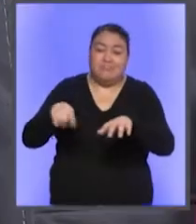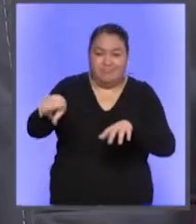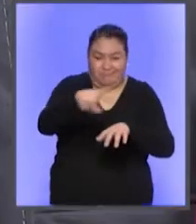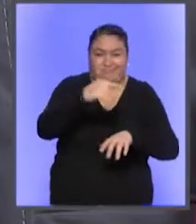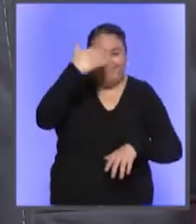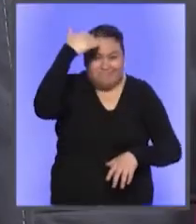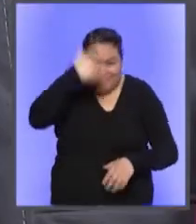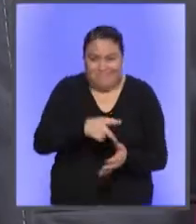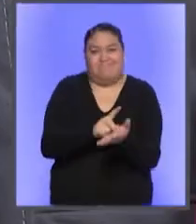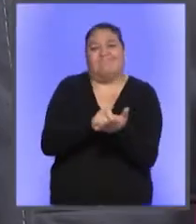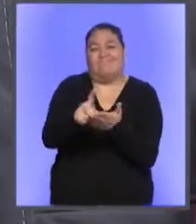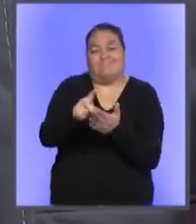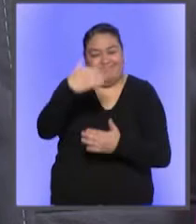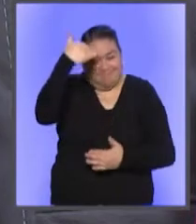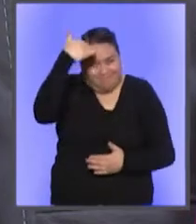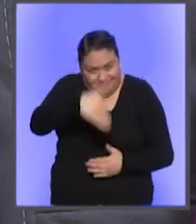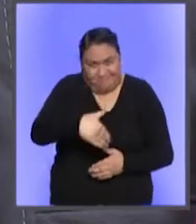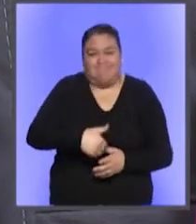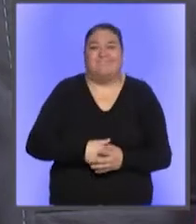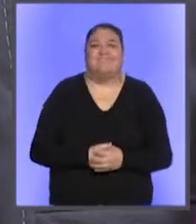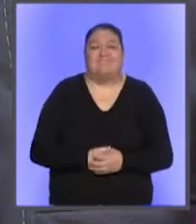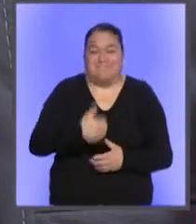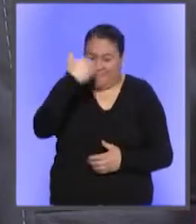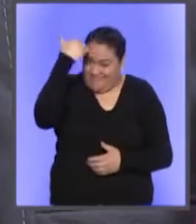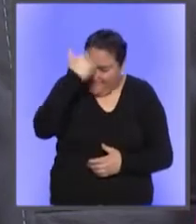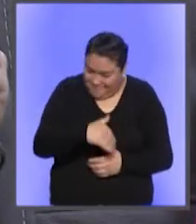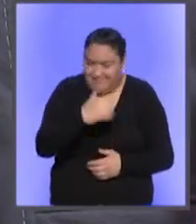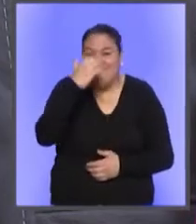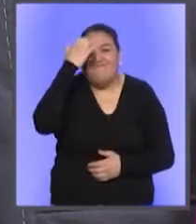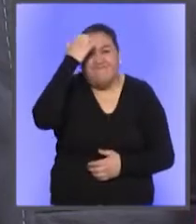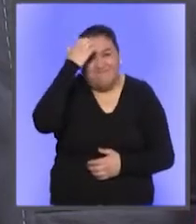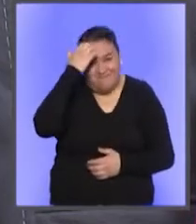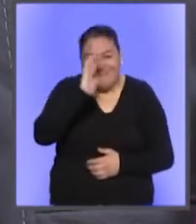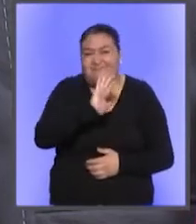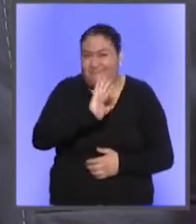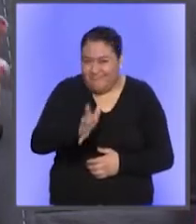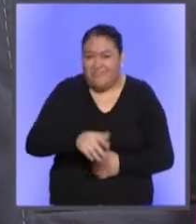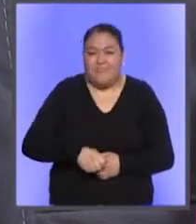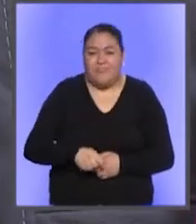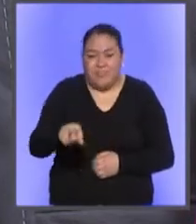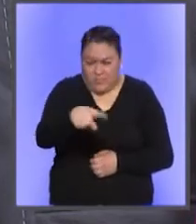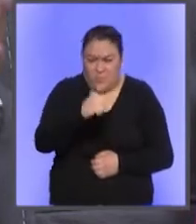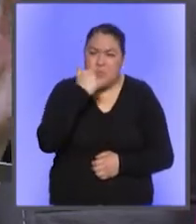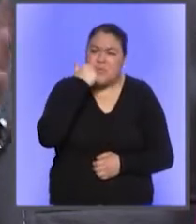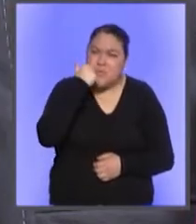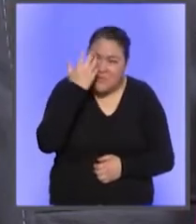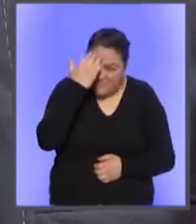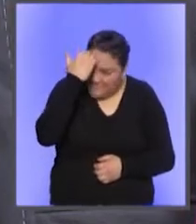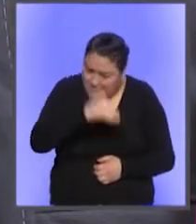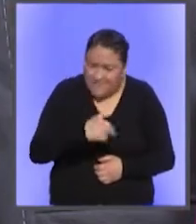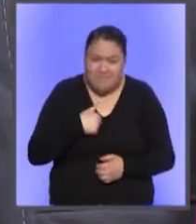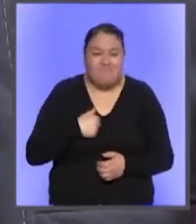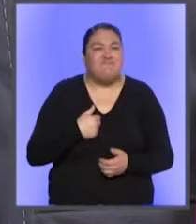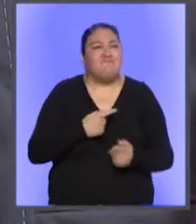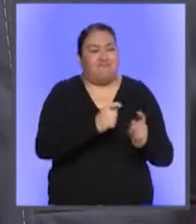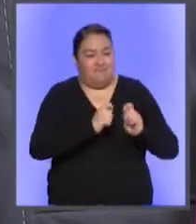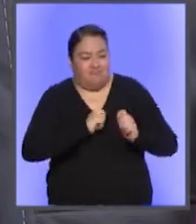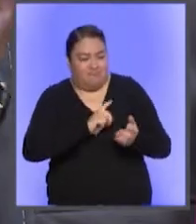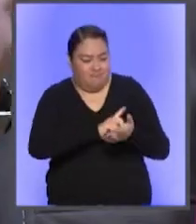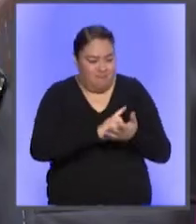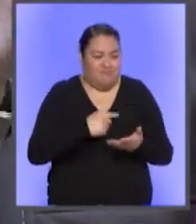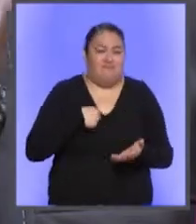sí conocen sus derechos muchas mujeres Sí están dispuestas a ejercerlos y